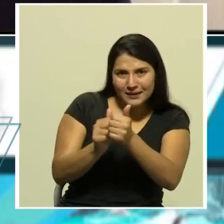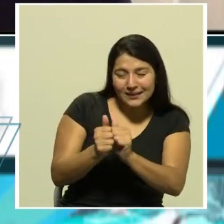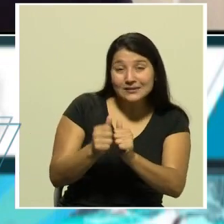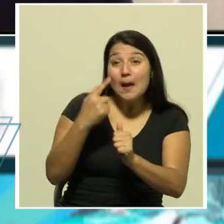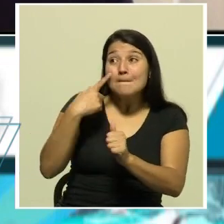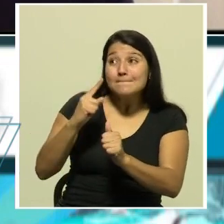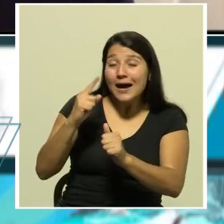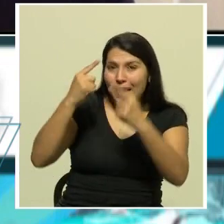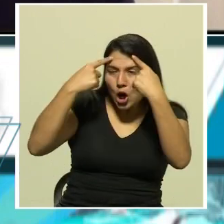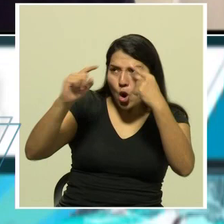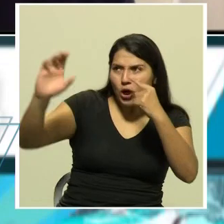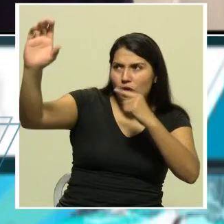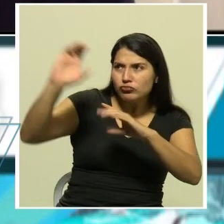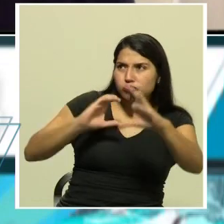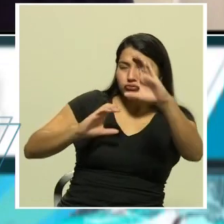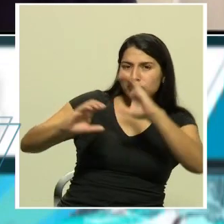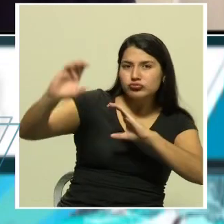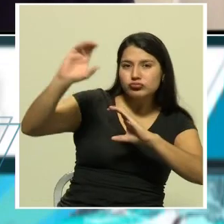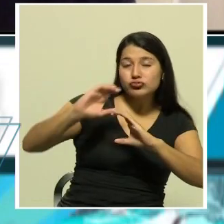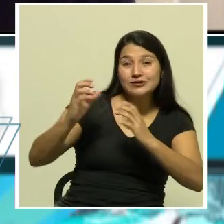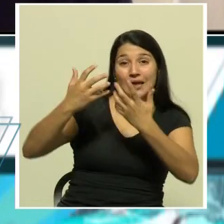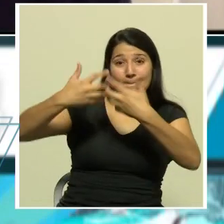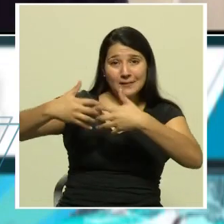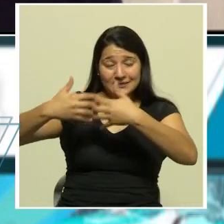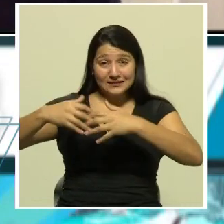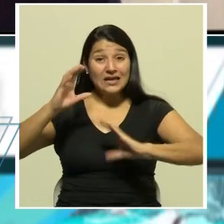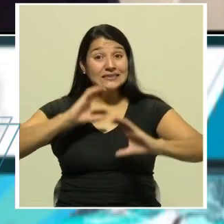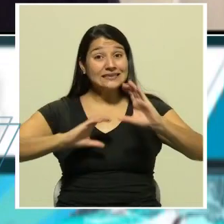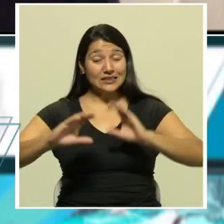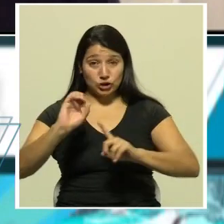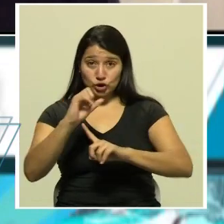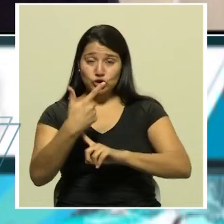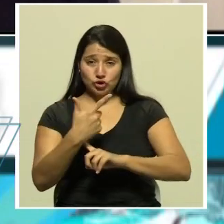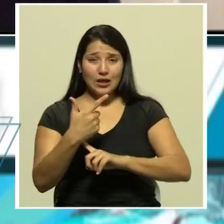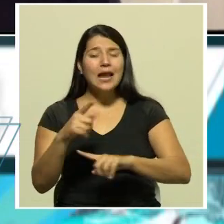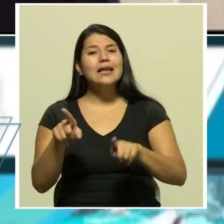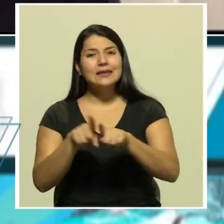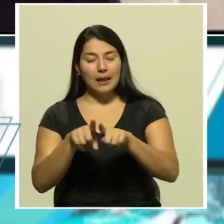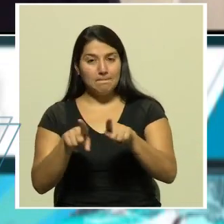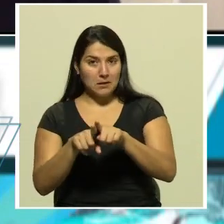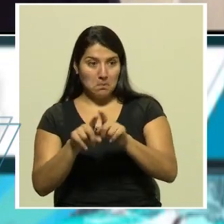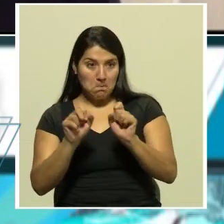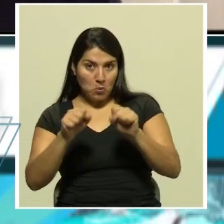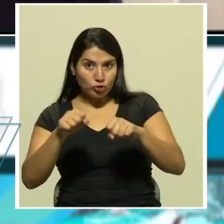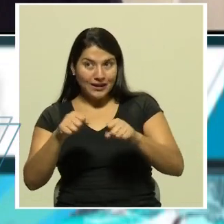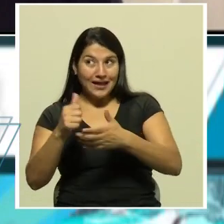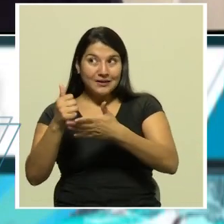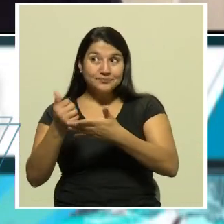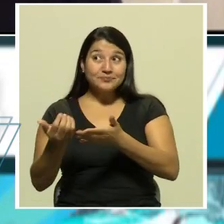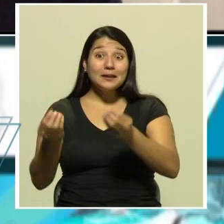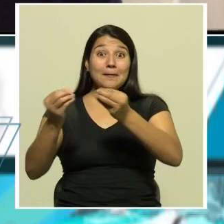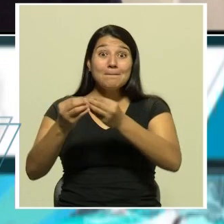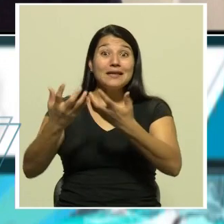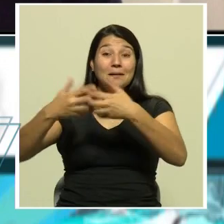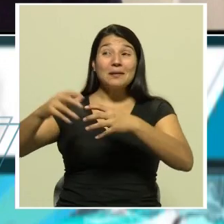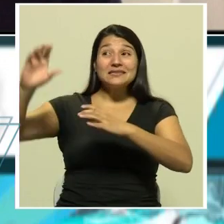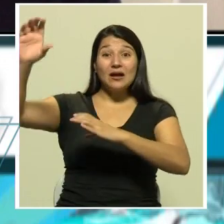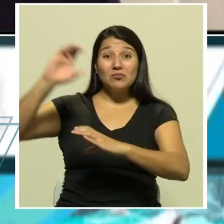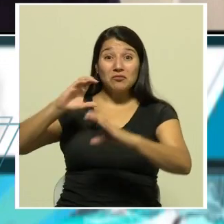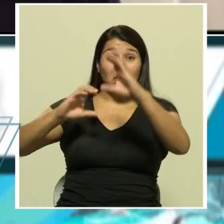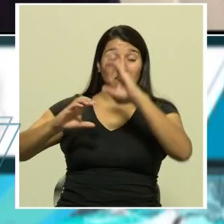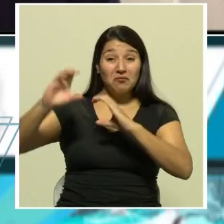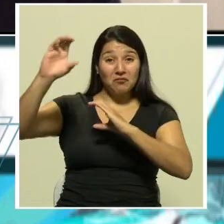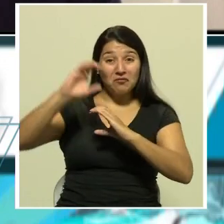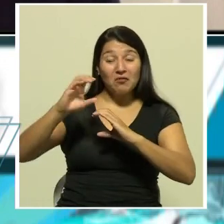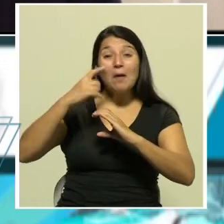inversión en I+D. Las ciencias sociales también deben verse en I+D y la posibilidad de generar estudios que permitan